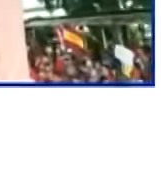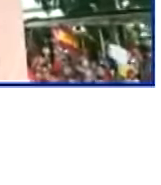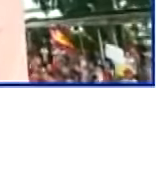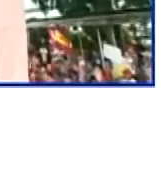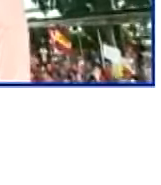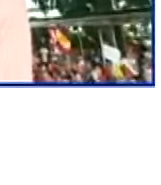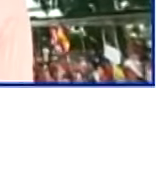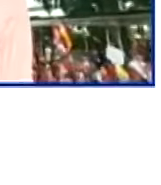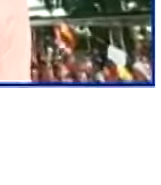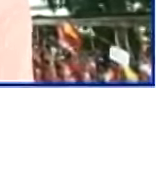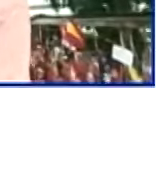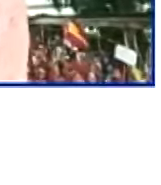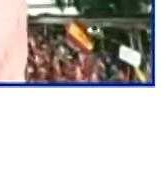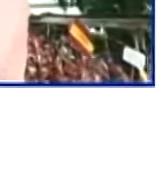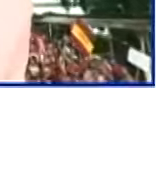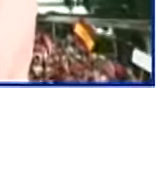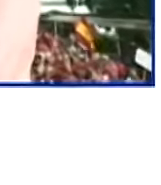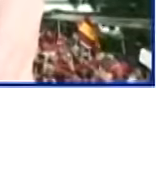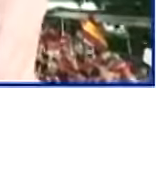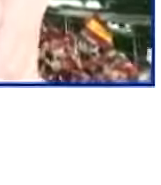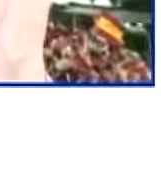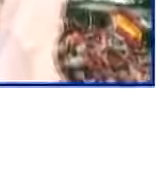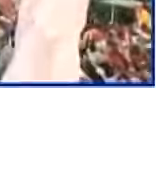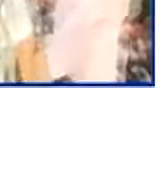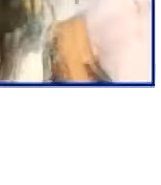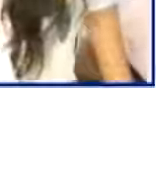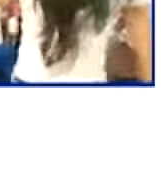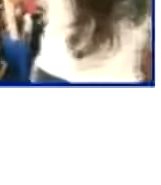Hoy todo es recordar.